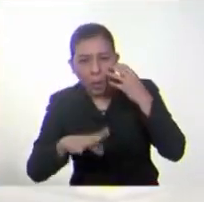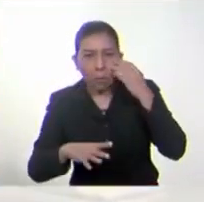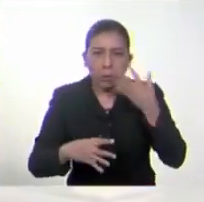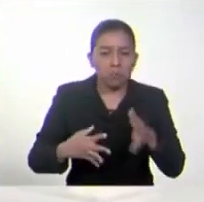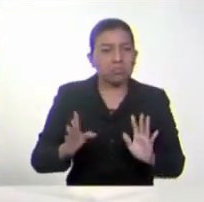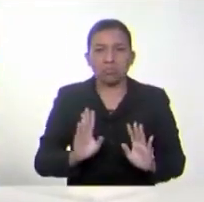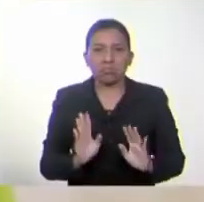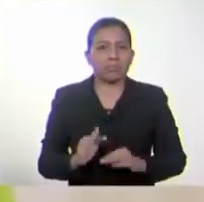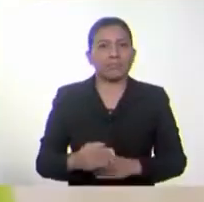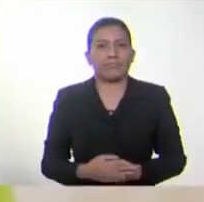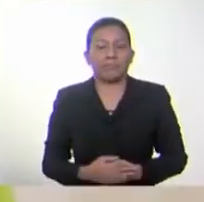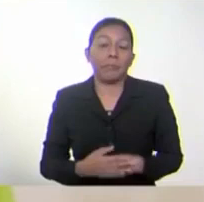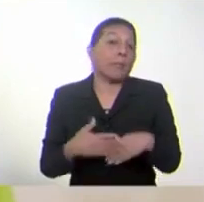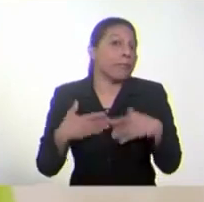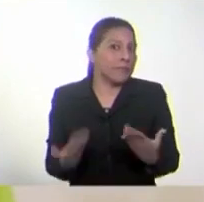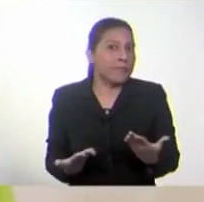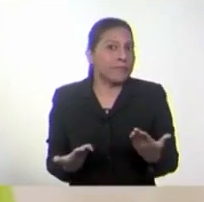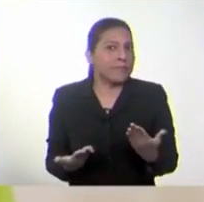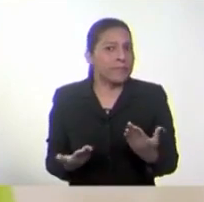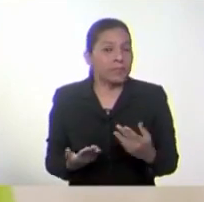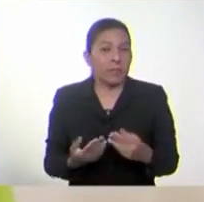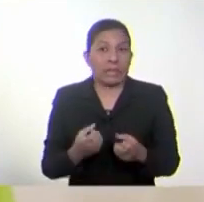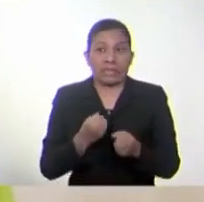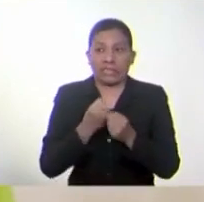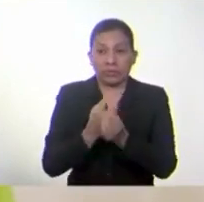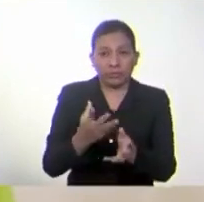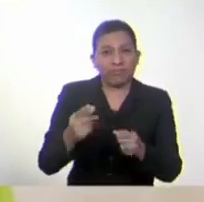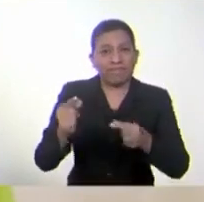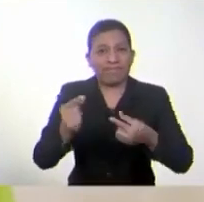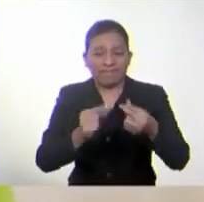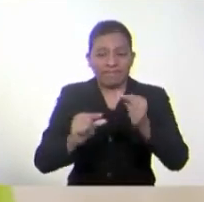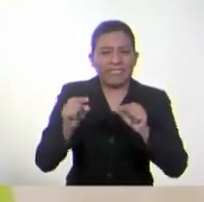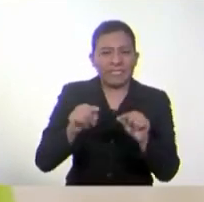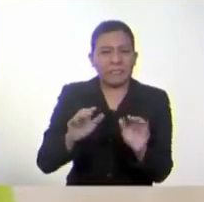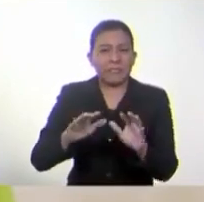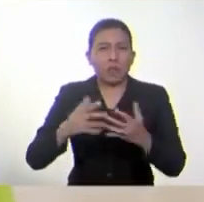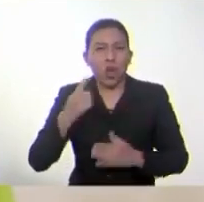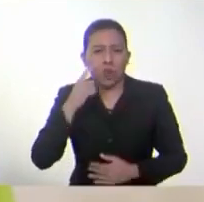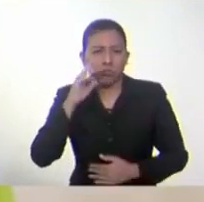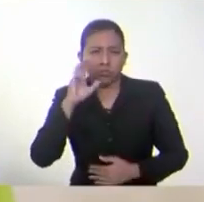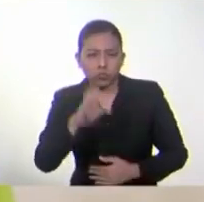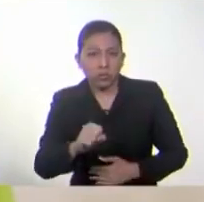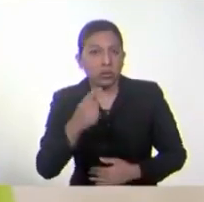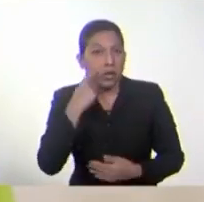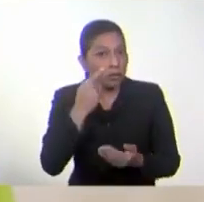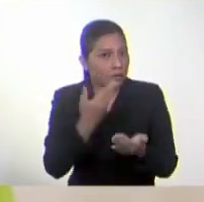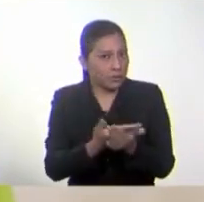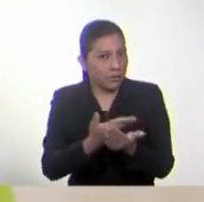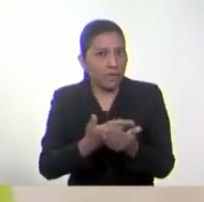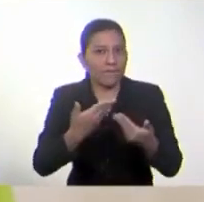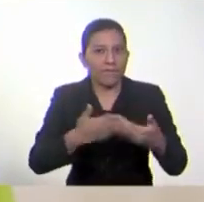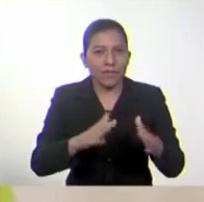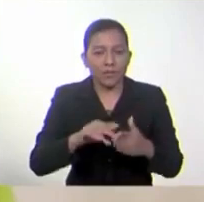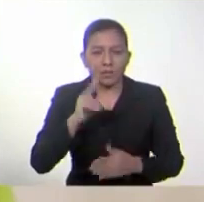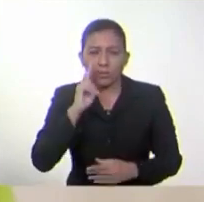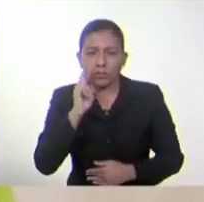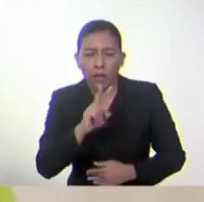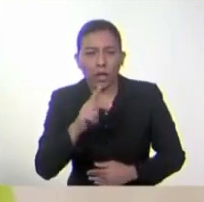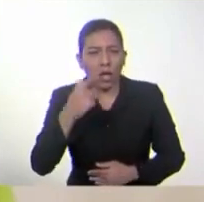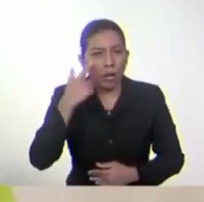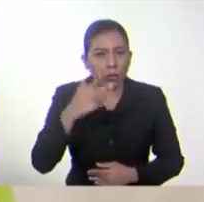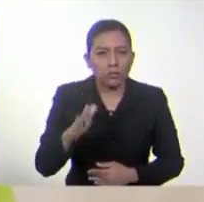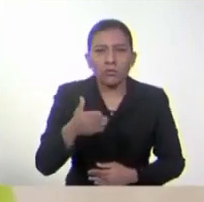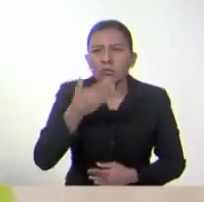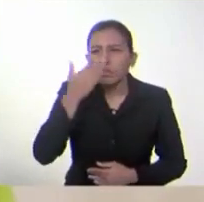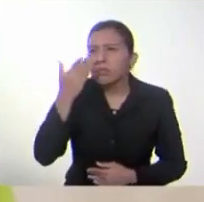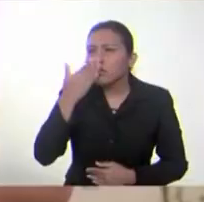Por lo tanto, una reacción química puede ser identificada mediante la evidencia de diferentes señales, como son el olor,